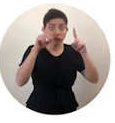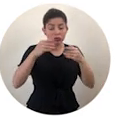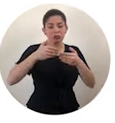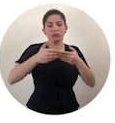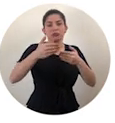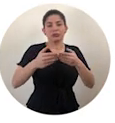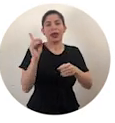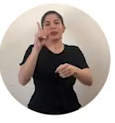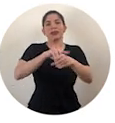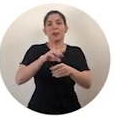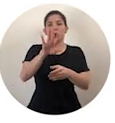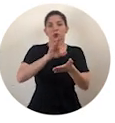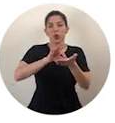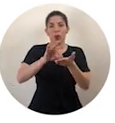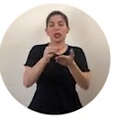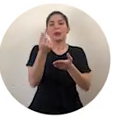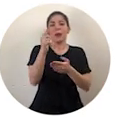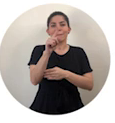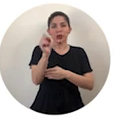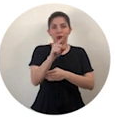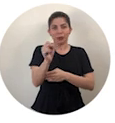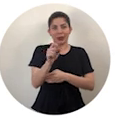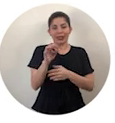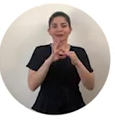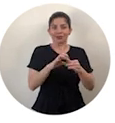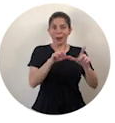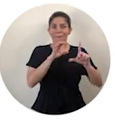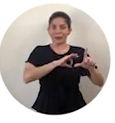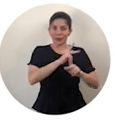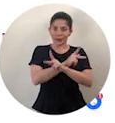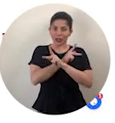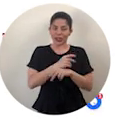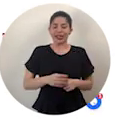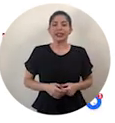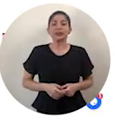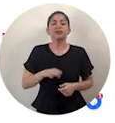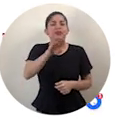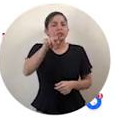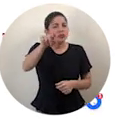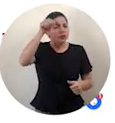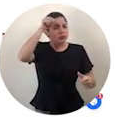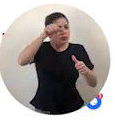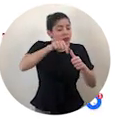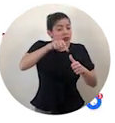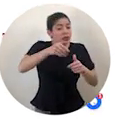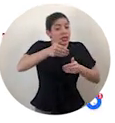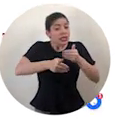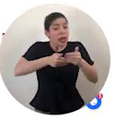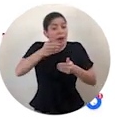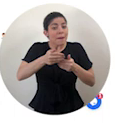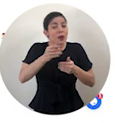se depositará en su cuenta bancaria el monto mensual del Bono Proteger. Le recordamos que esta gestión se